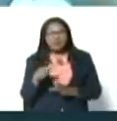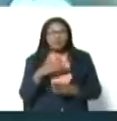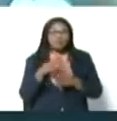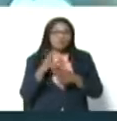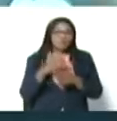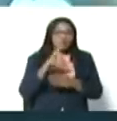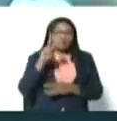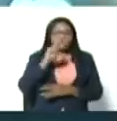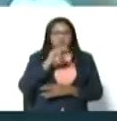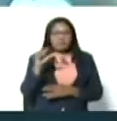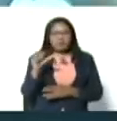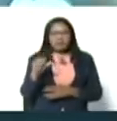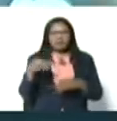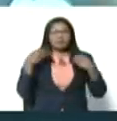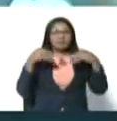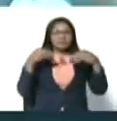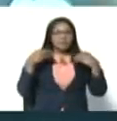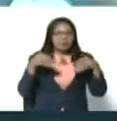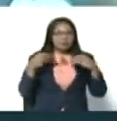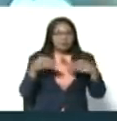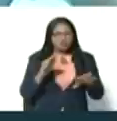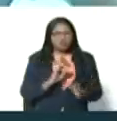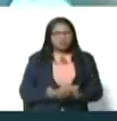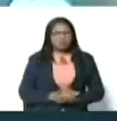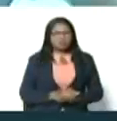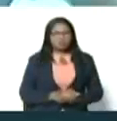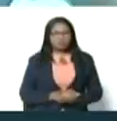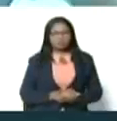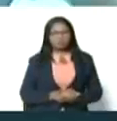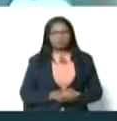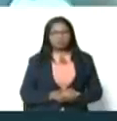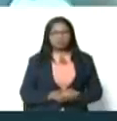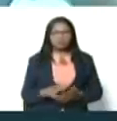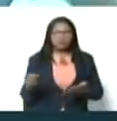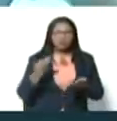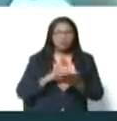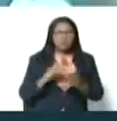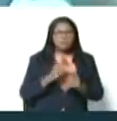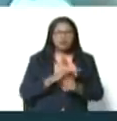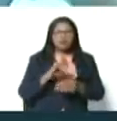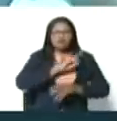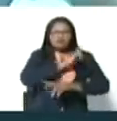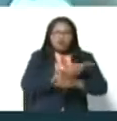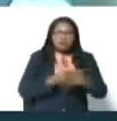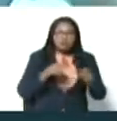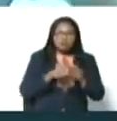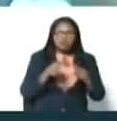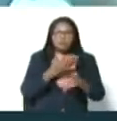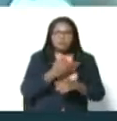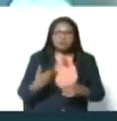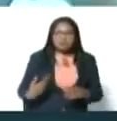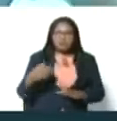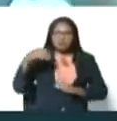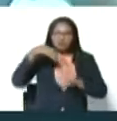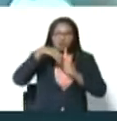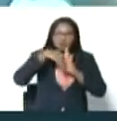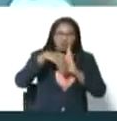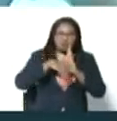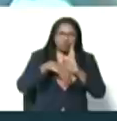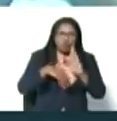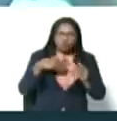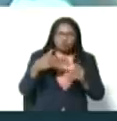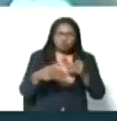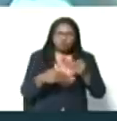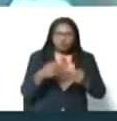de dos semanas de flexibilización. ¿Mm? O sea que si retomamos ahora con fuerza el 7 más 7, eso debe ir bajando,